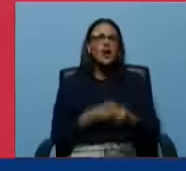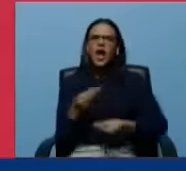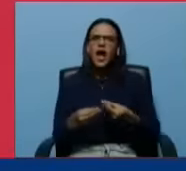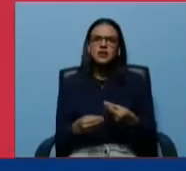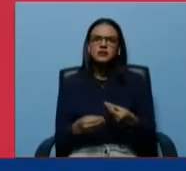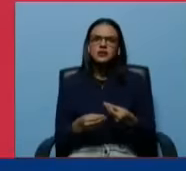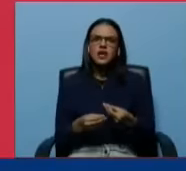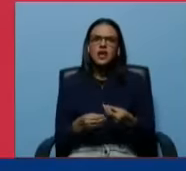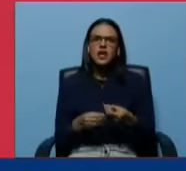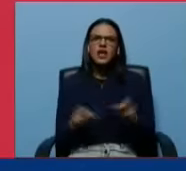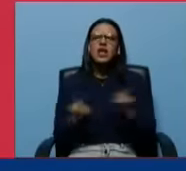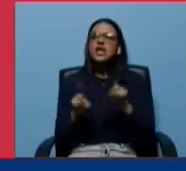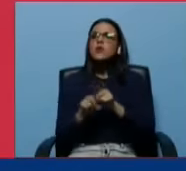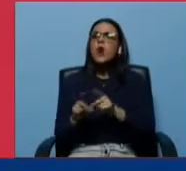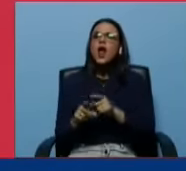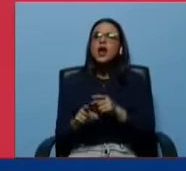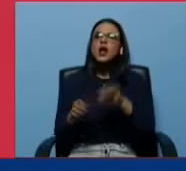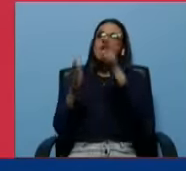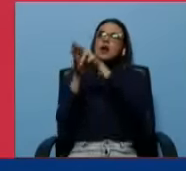hacer un repaso a todos estos